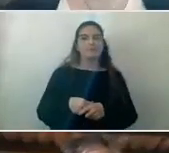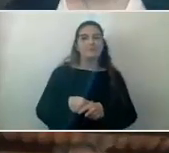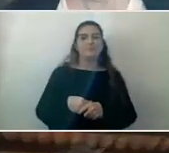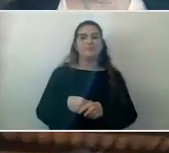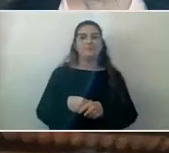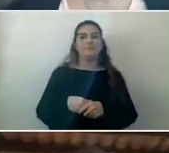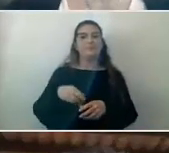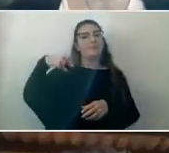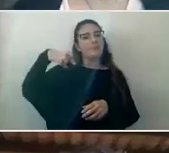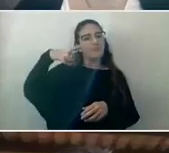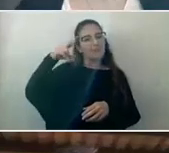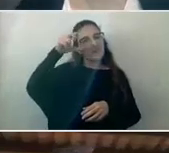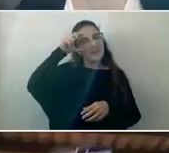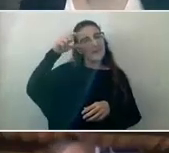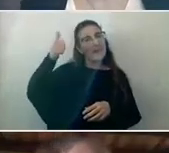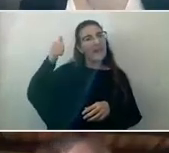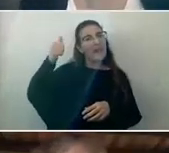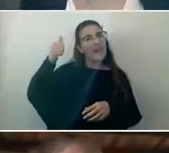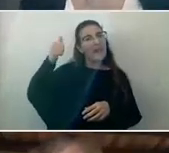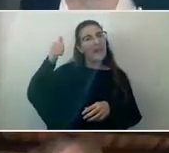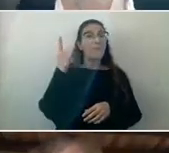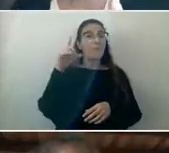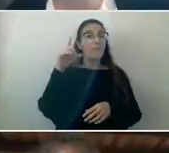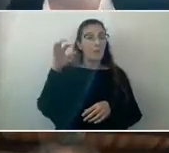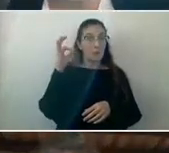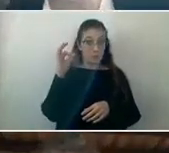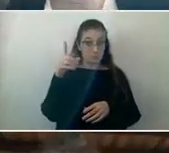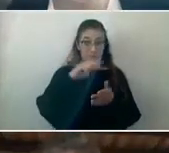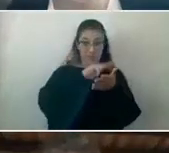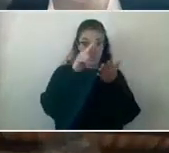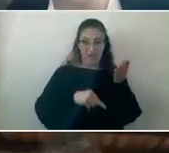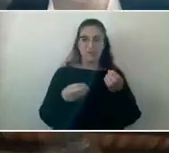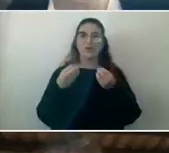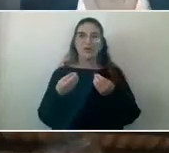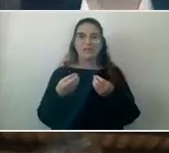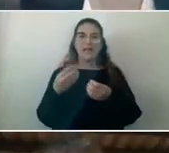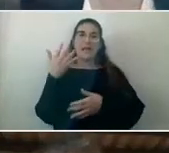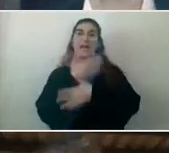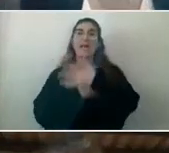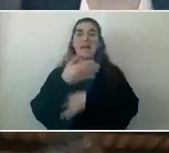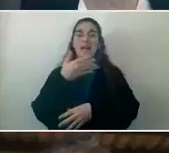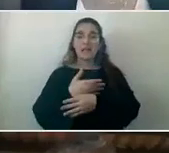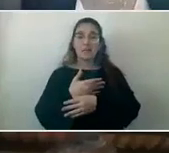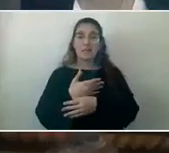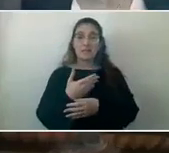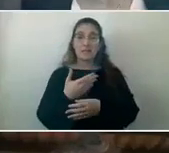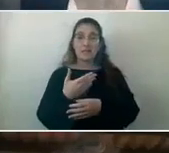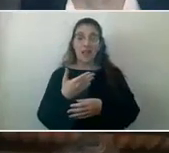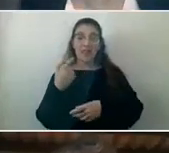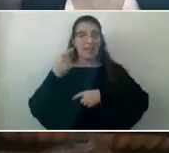preámbulo de la convención? el preámbulo de la convención dice que reconoce que la discapacidad es un concepto que evoluciona